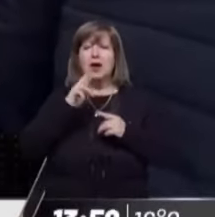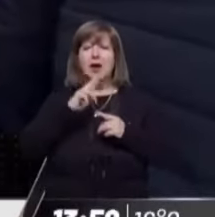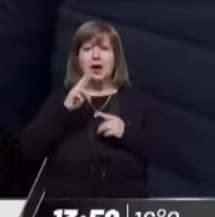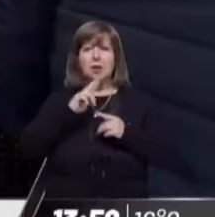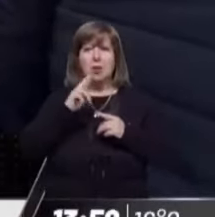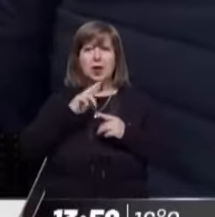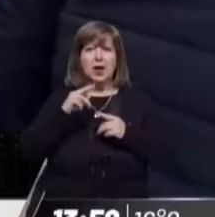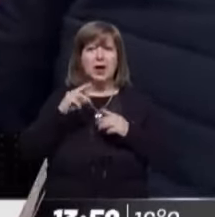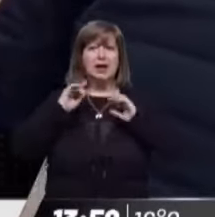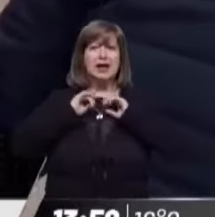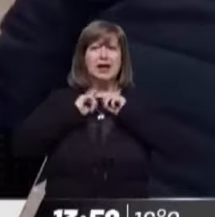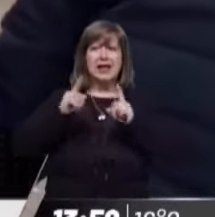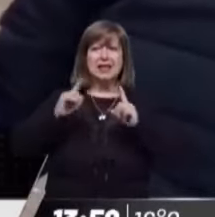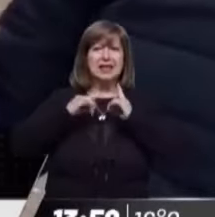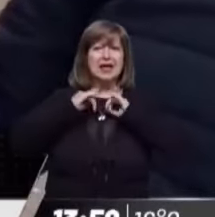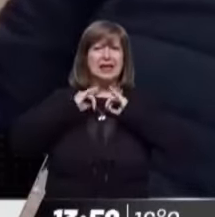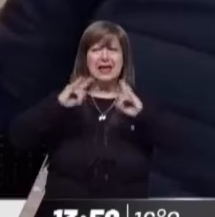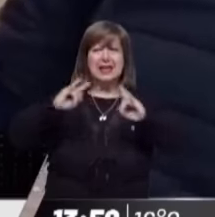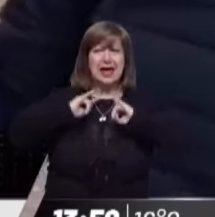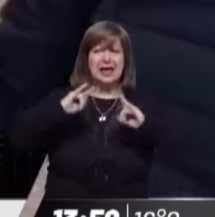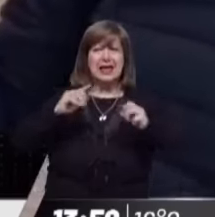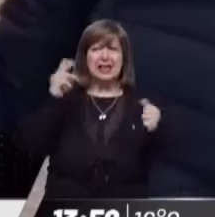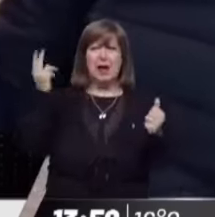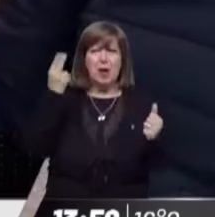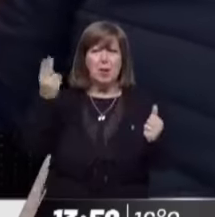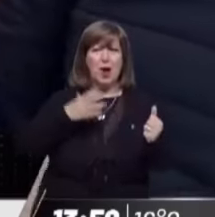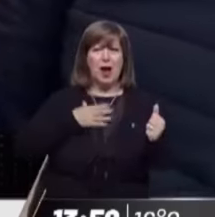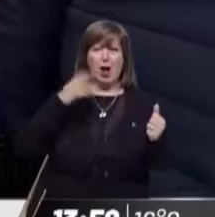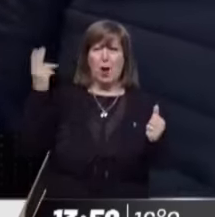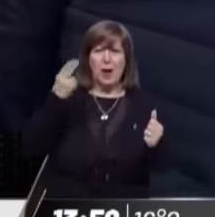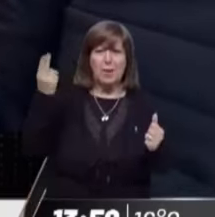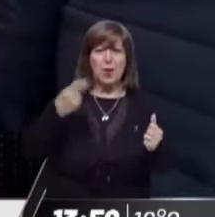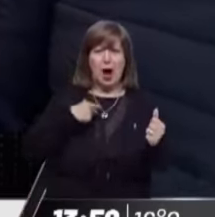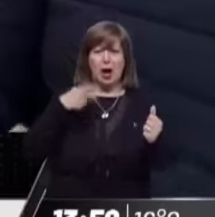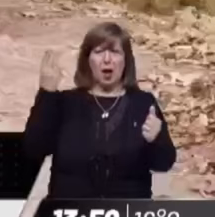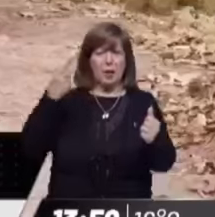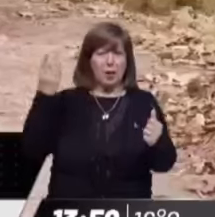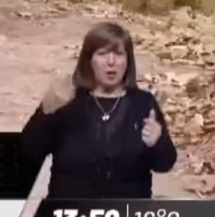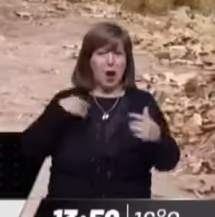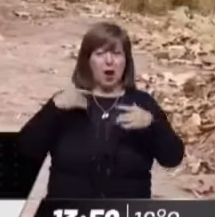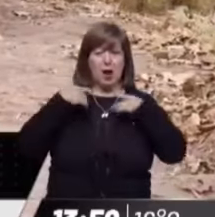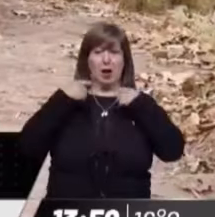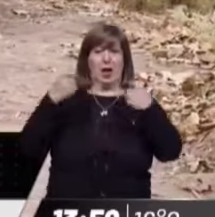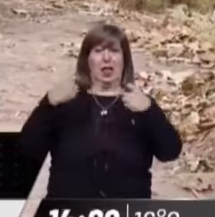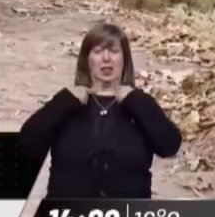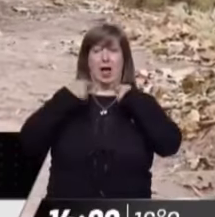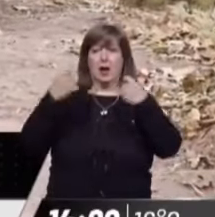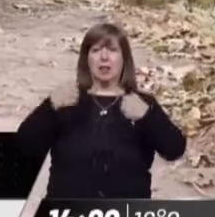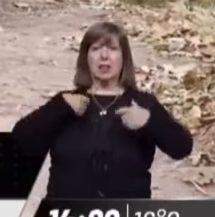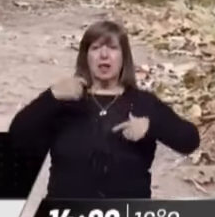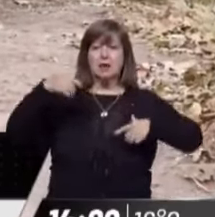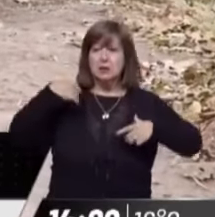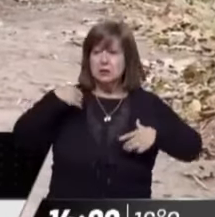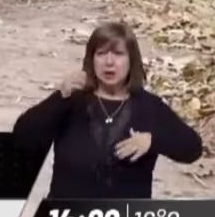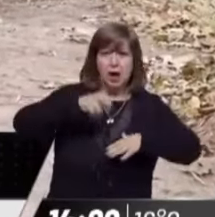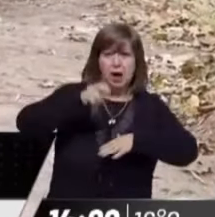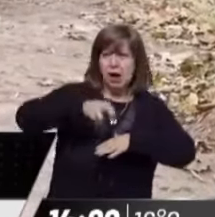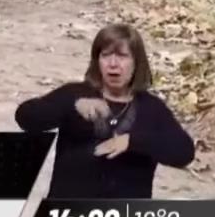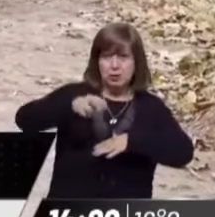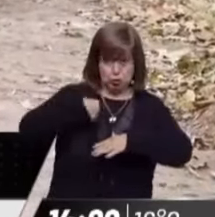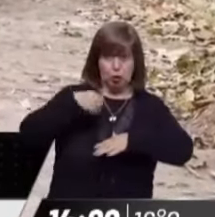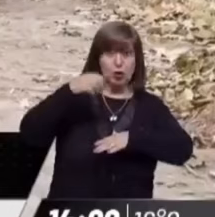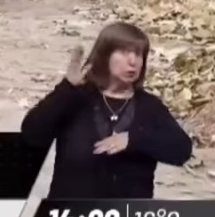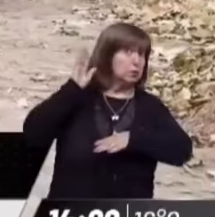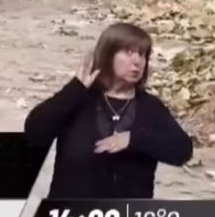de la desesperación salimos afuera eh Y bueno y cuando salimos afuera había un mundo de gente acá la gente que estaba a parar el colectivo y